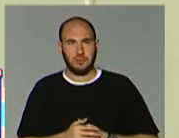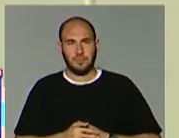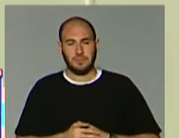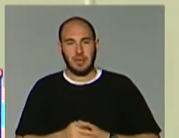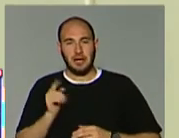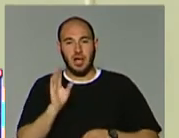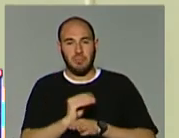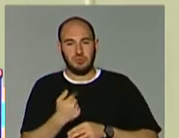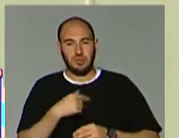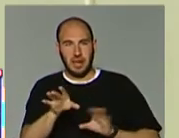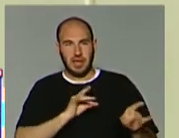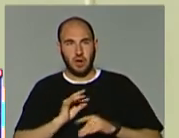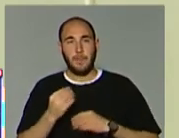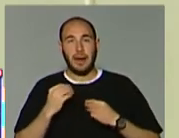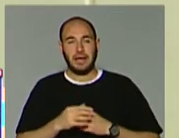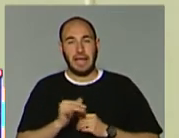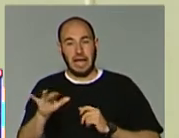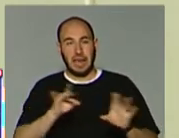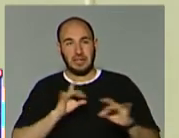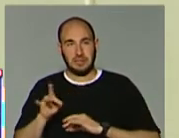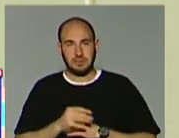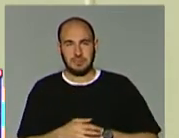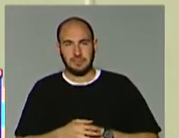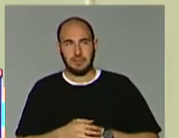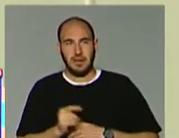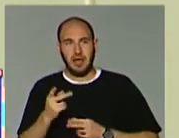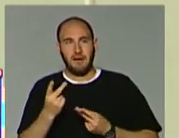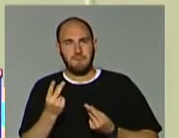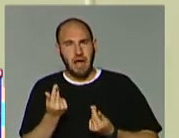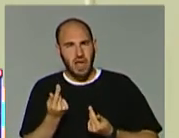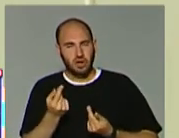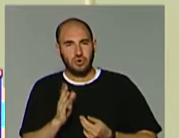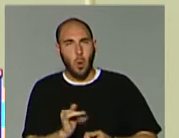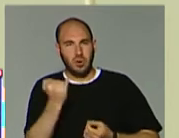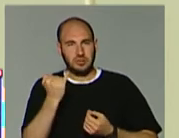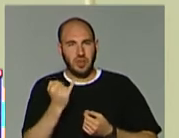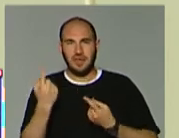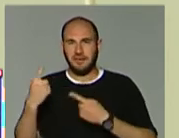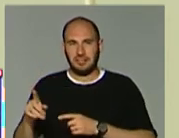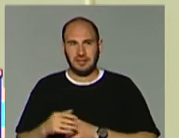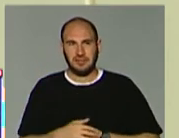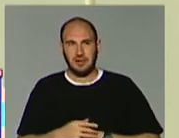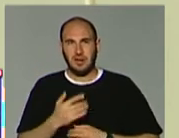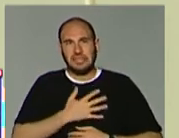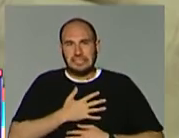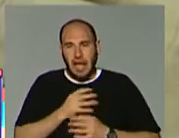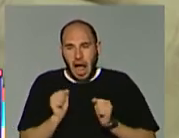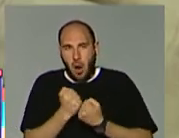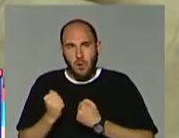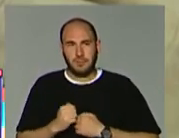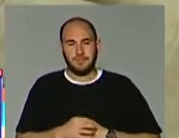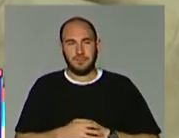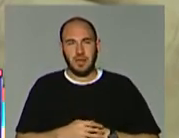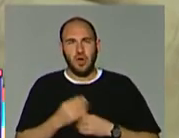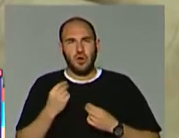del alimento que voy a elegir, para que la elección sea desde un valor más bien nutricional y no desde un estado de angustia, por ejemplo.